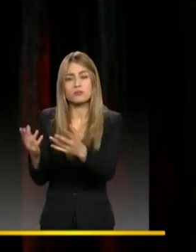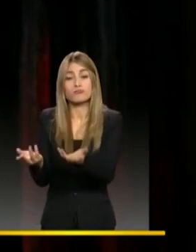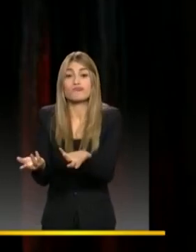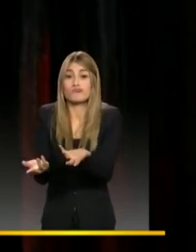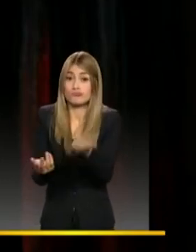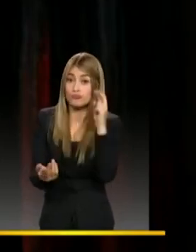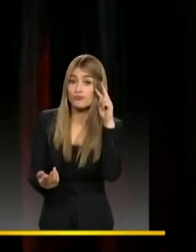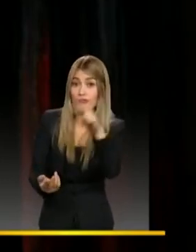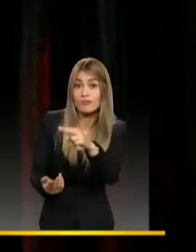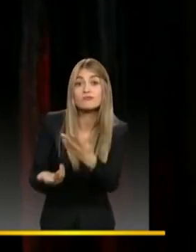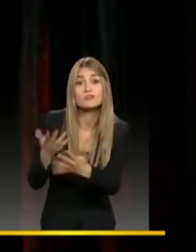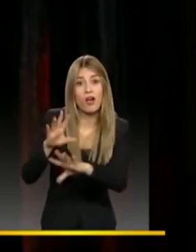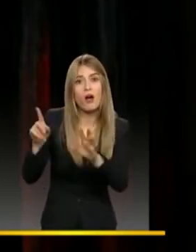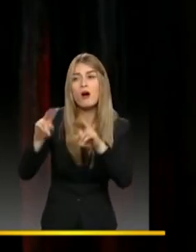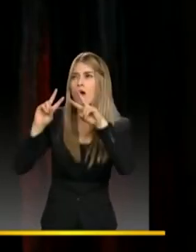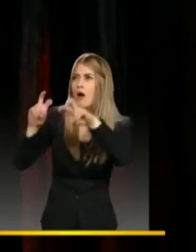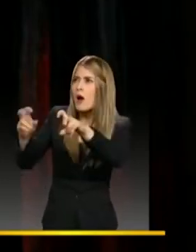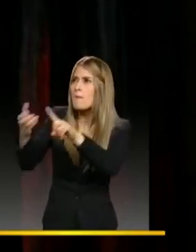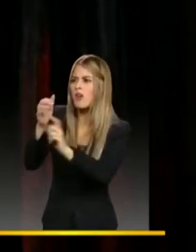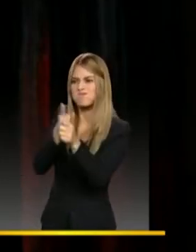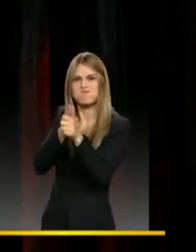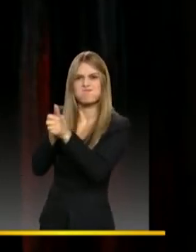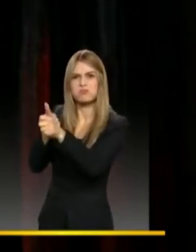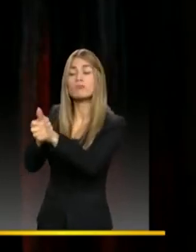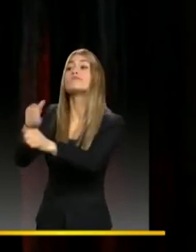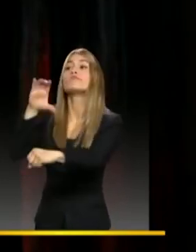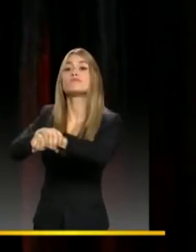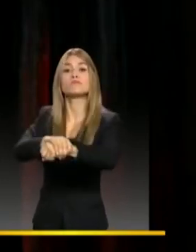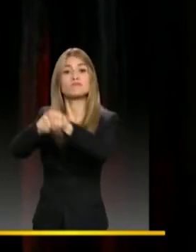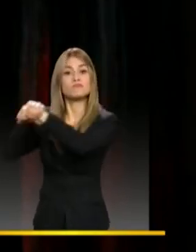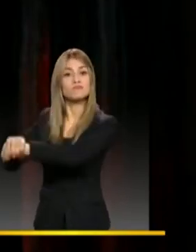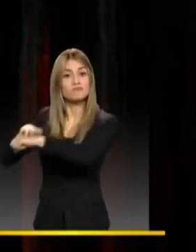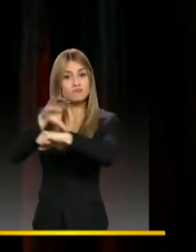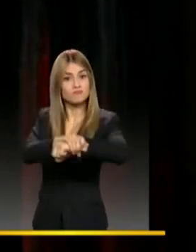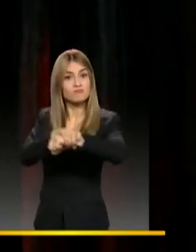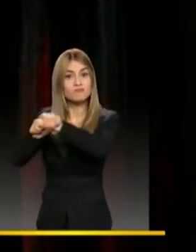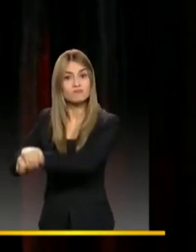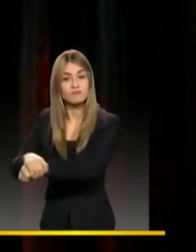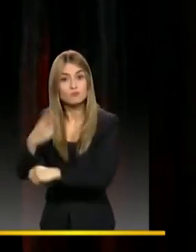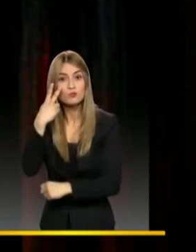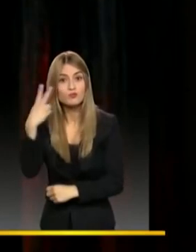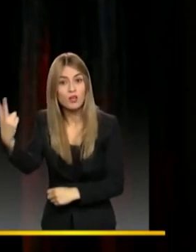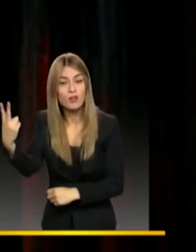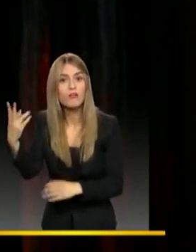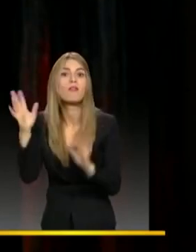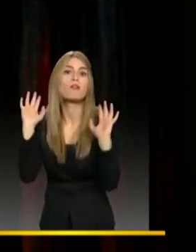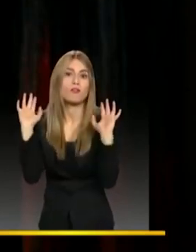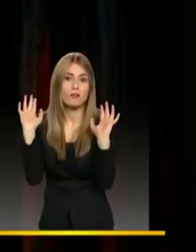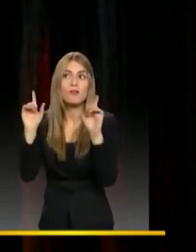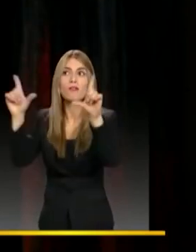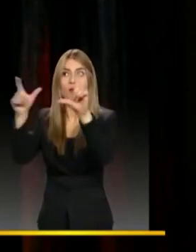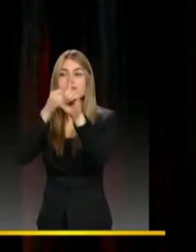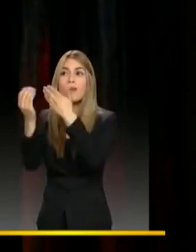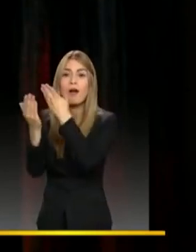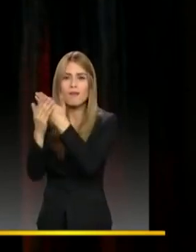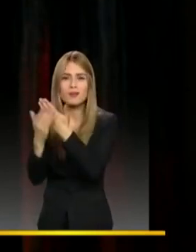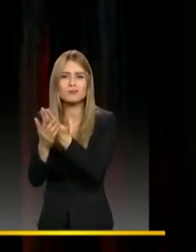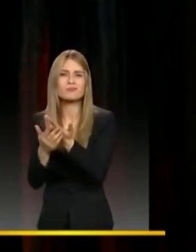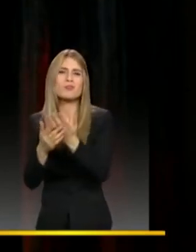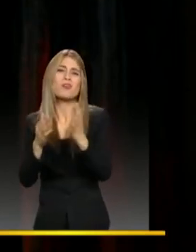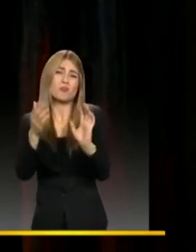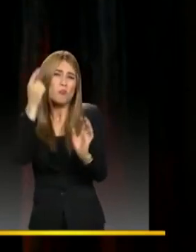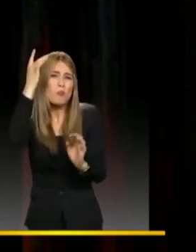pagar, por fin, por sus delitos. Peor, mucho peor, cuando robaban sin que nadie se